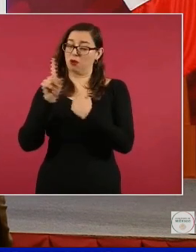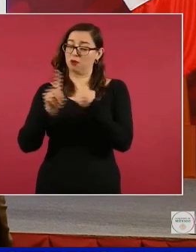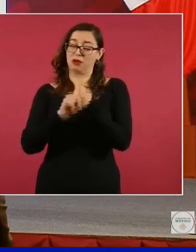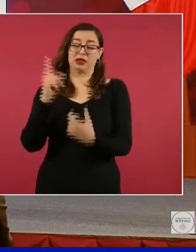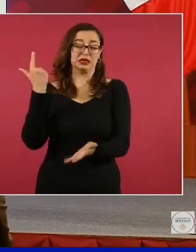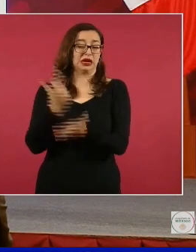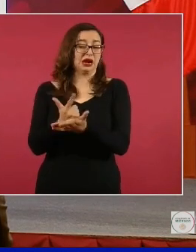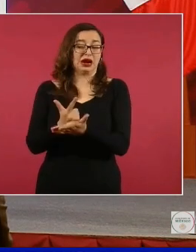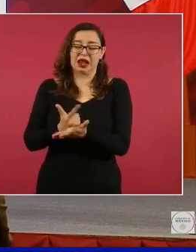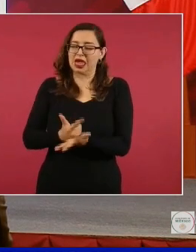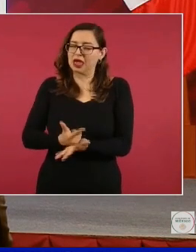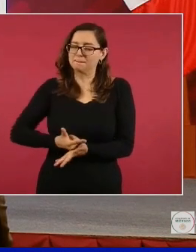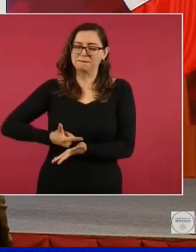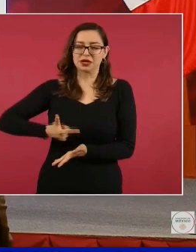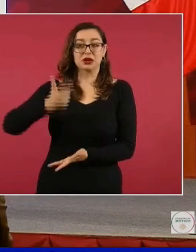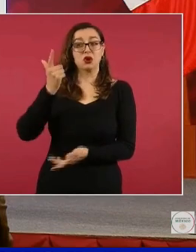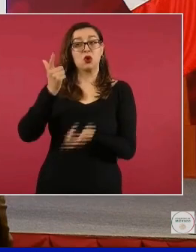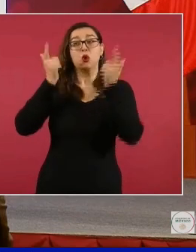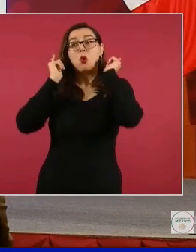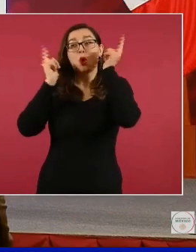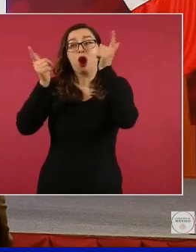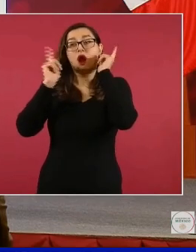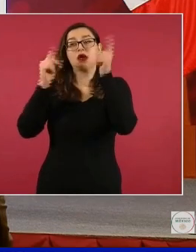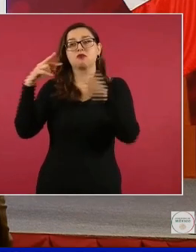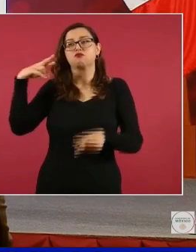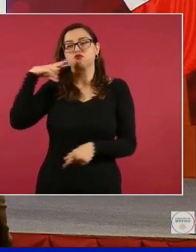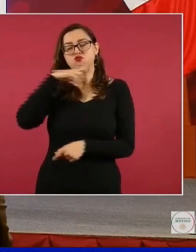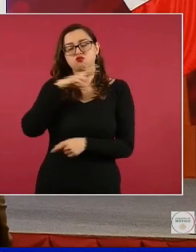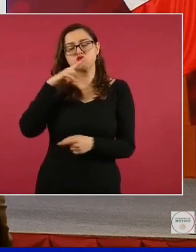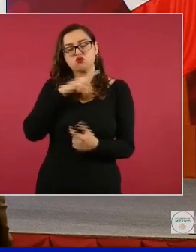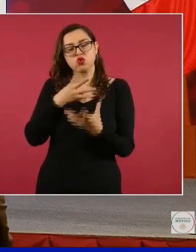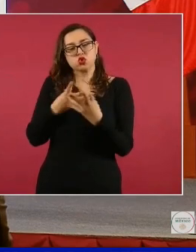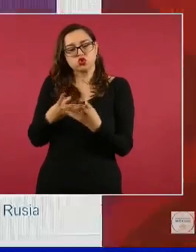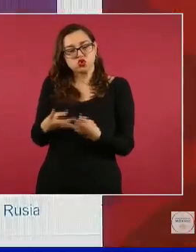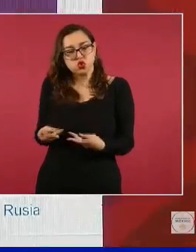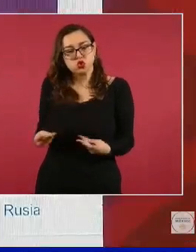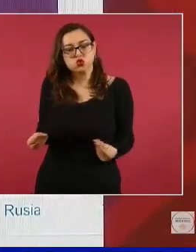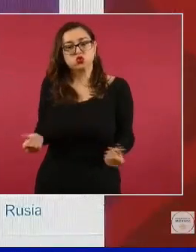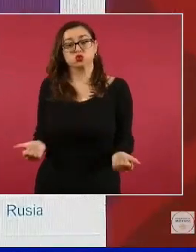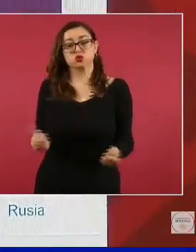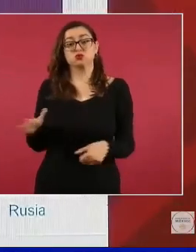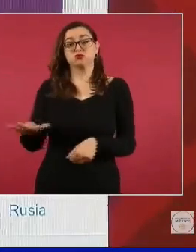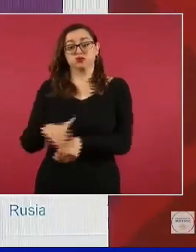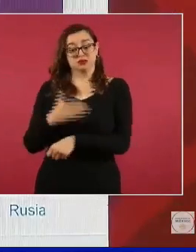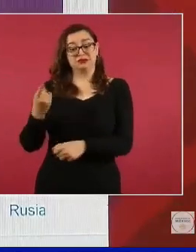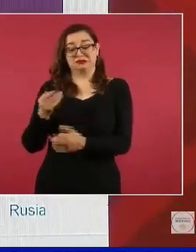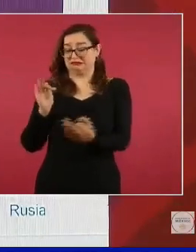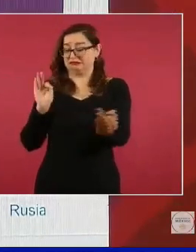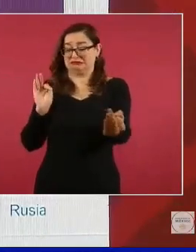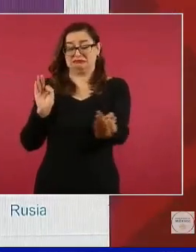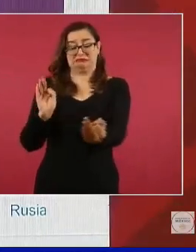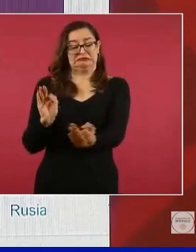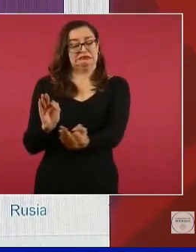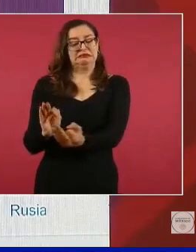situación, porque ahí va a complicarse más